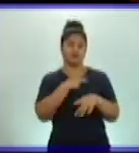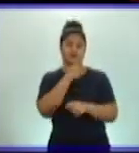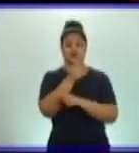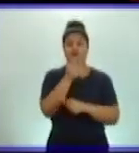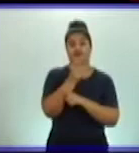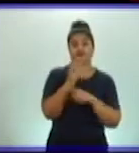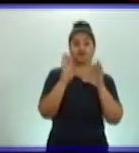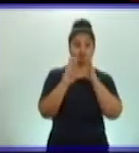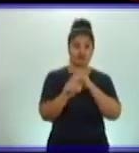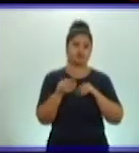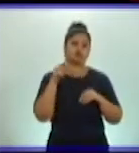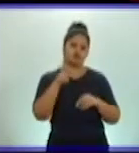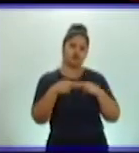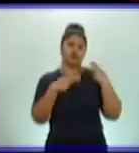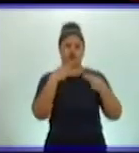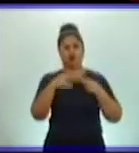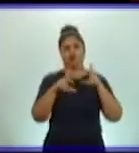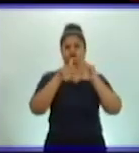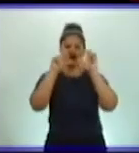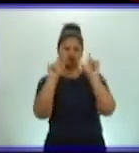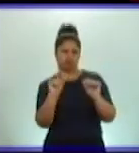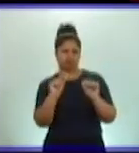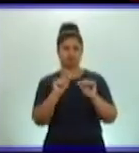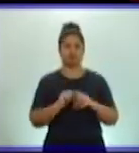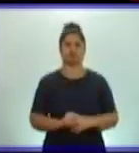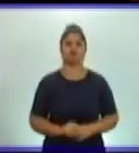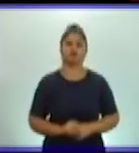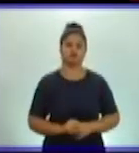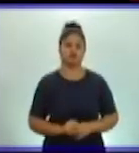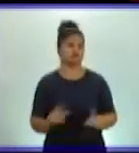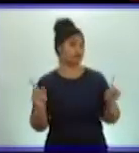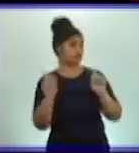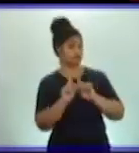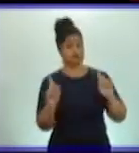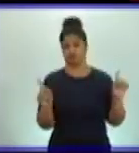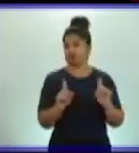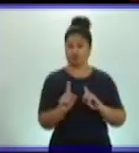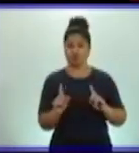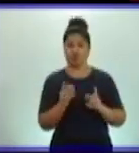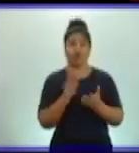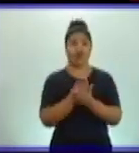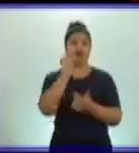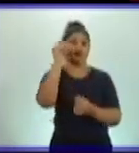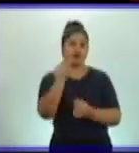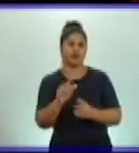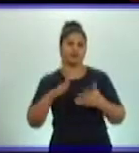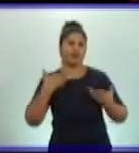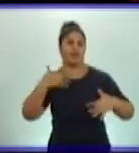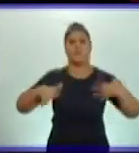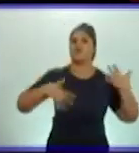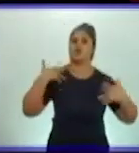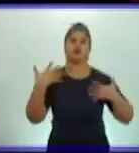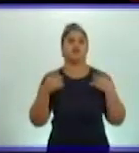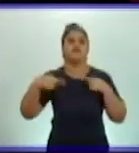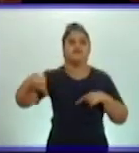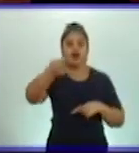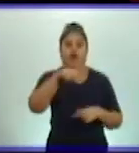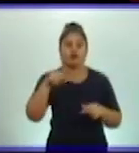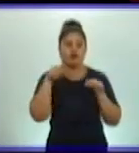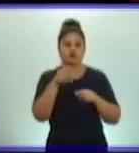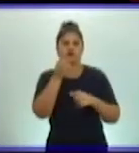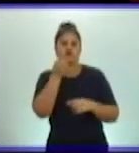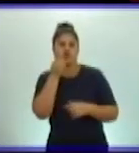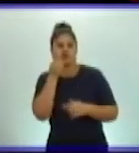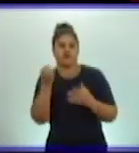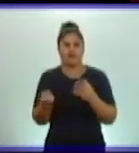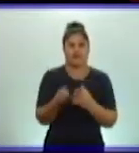quieren sencillamente que la tierra se abra y se los trague. No, al estudiante también hay que poblarle la mente de ideas para que cree, para que él